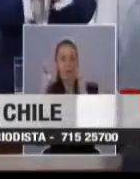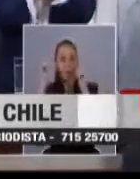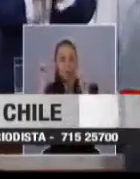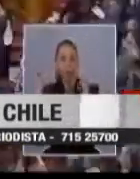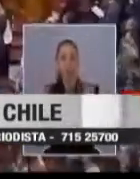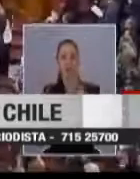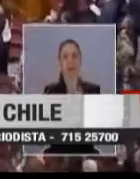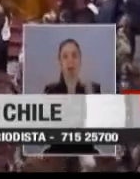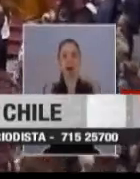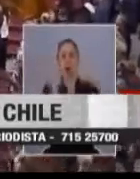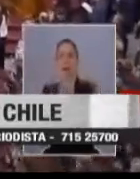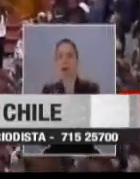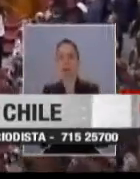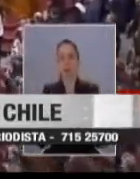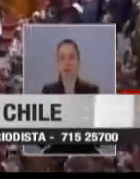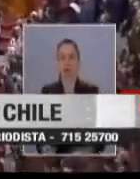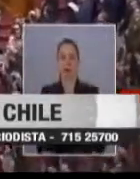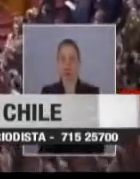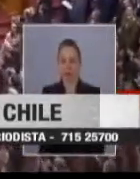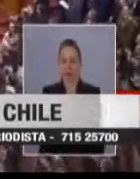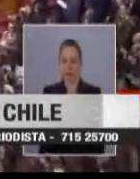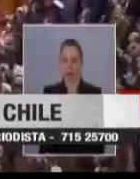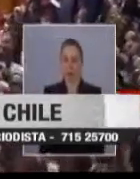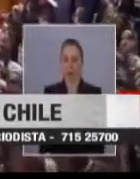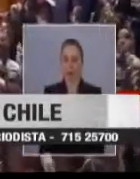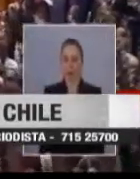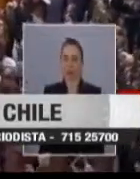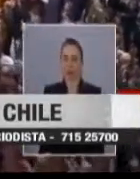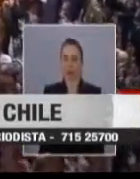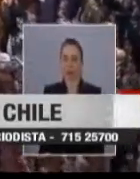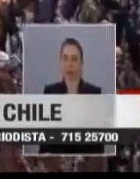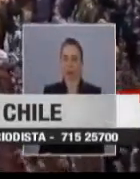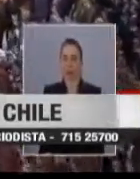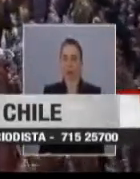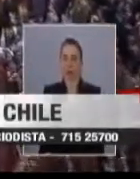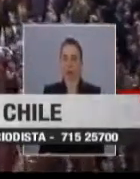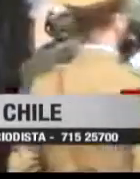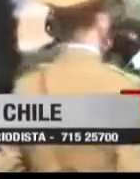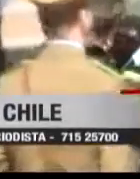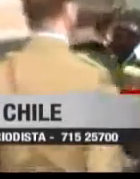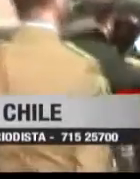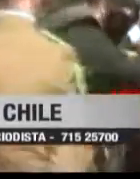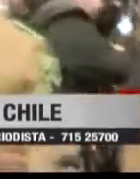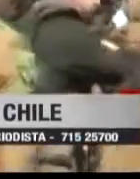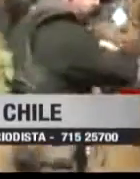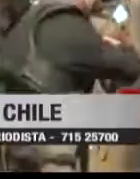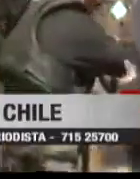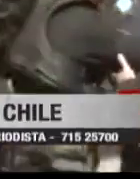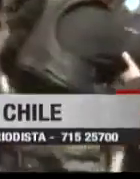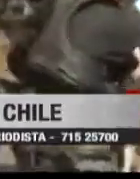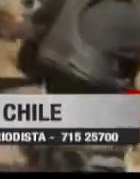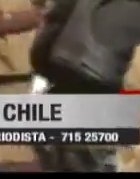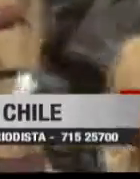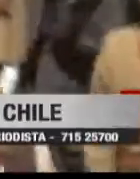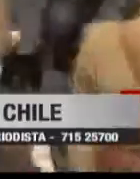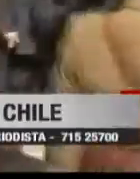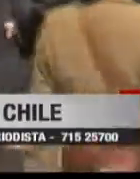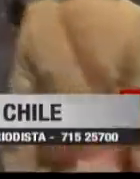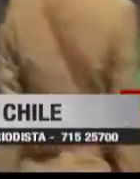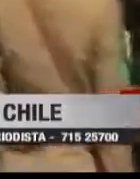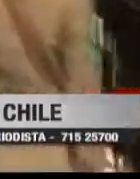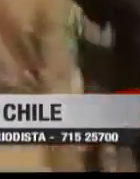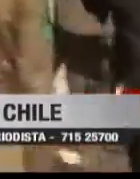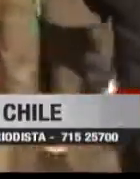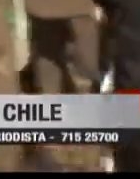los miembros del gabinete, Piñera, en compañía de la primera dama Cecilia Morel, iba a ofrecer una recepción a sus invitados, entre ellos los mandatarios de